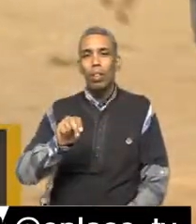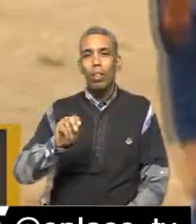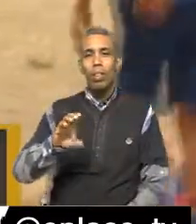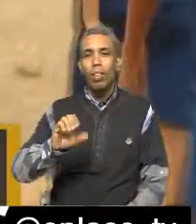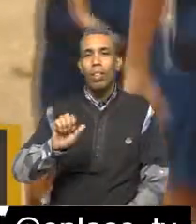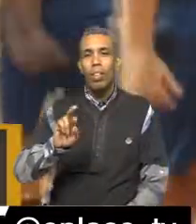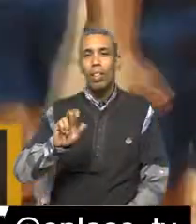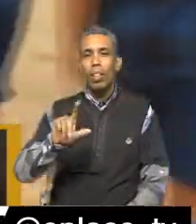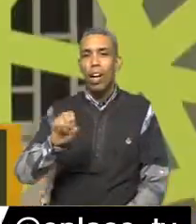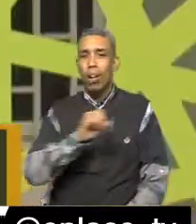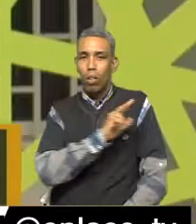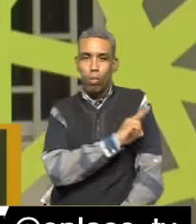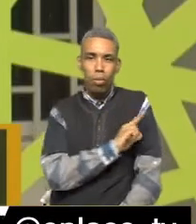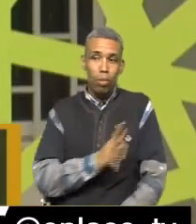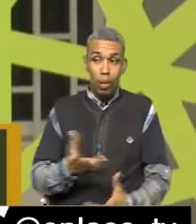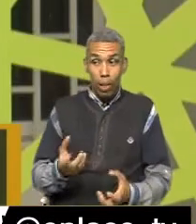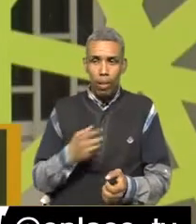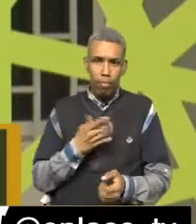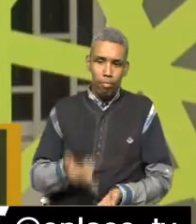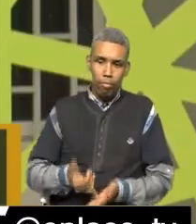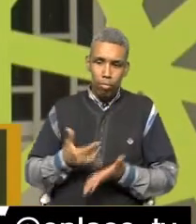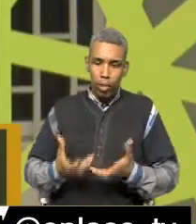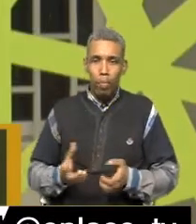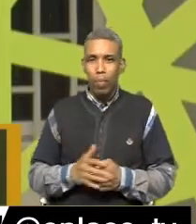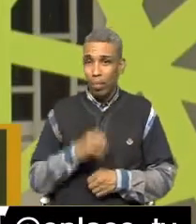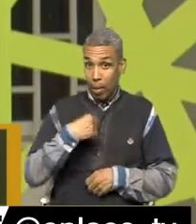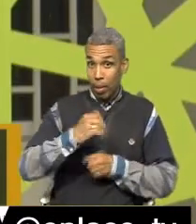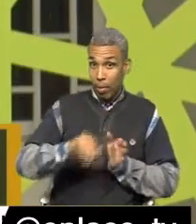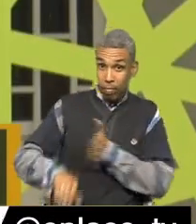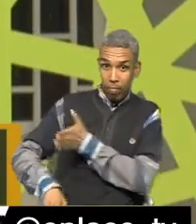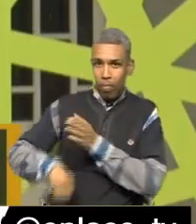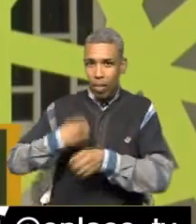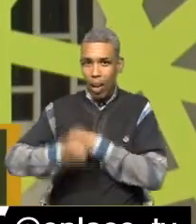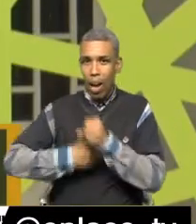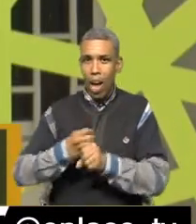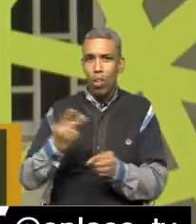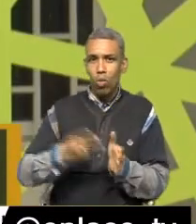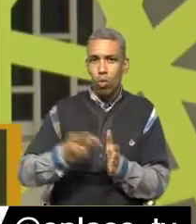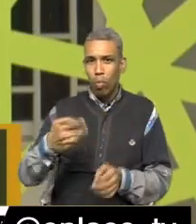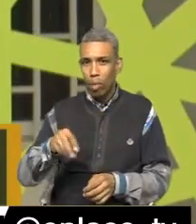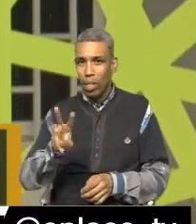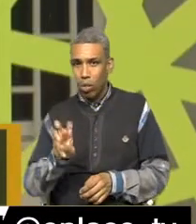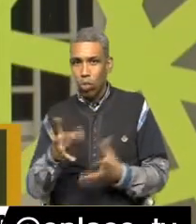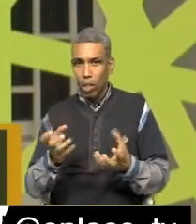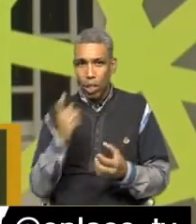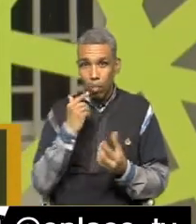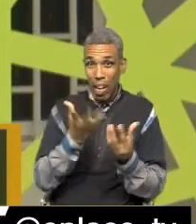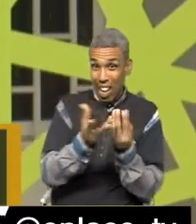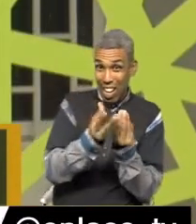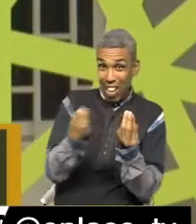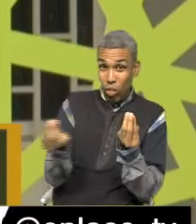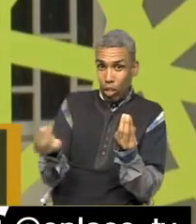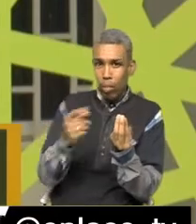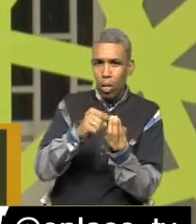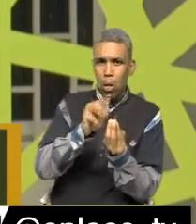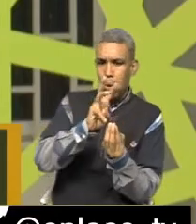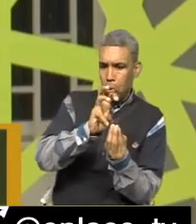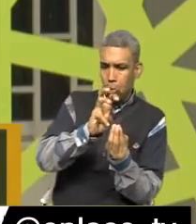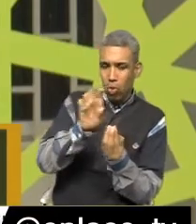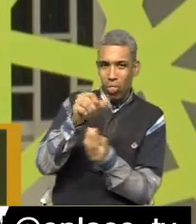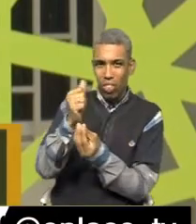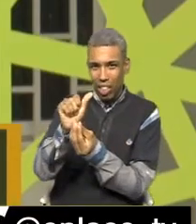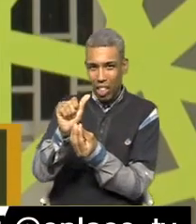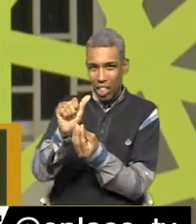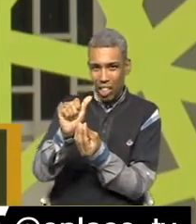la 8, la 10, la 12 y la 14. Y esperamos de pronto complementar la